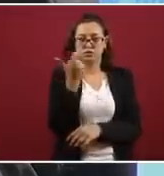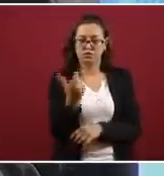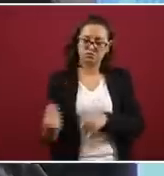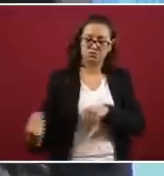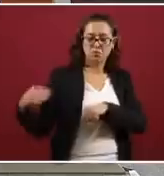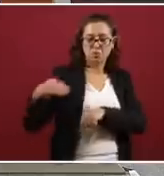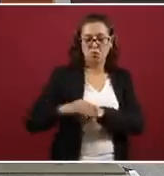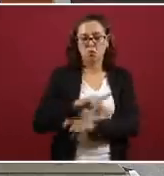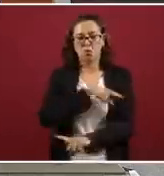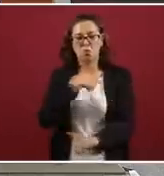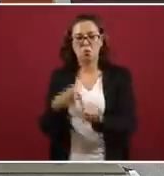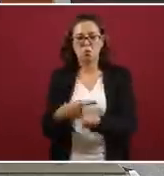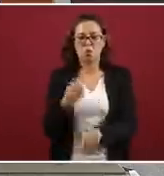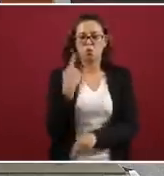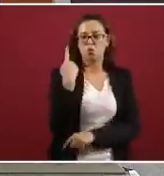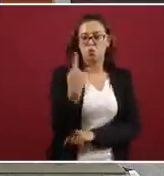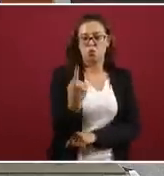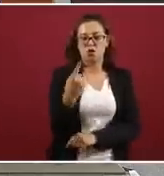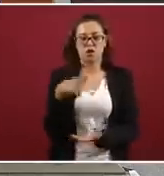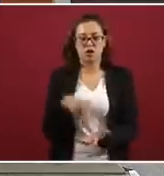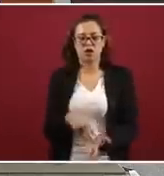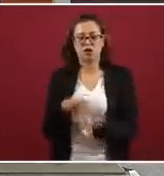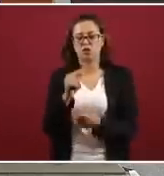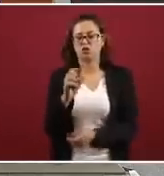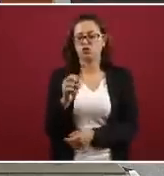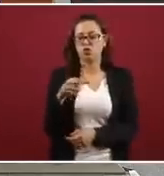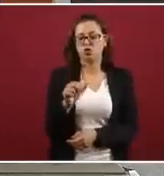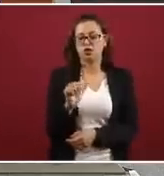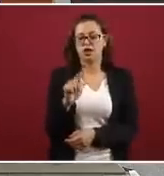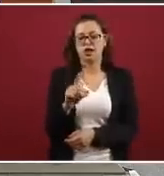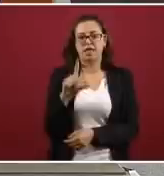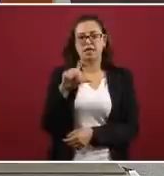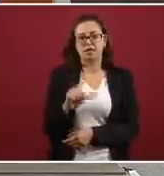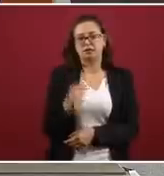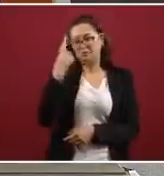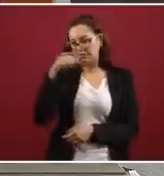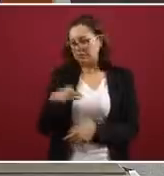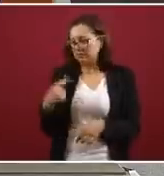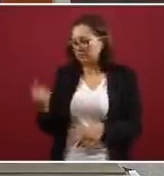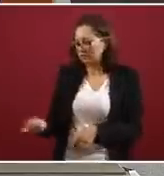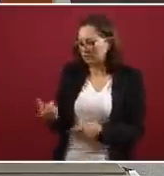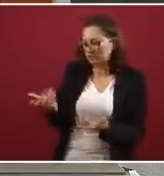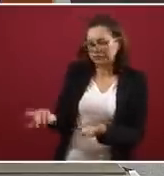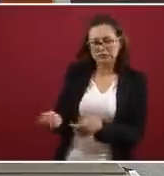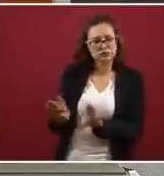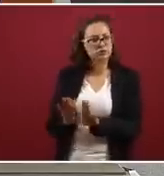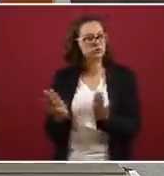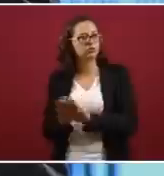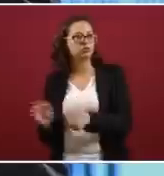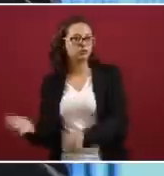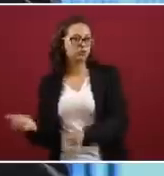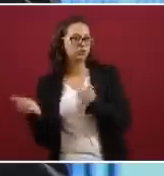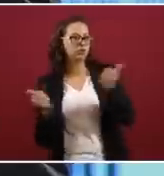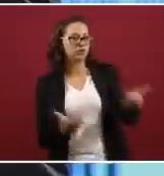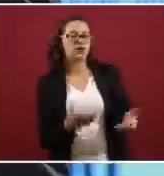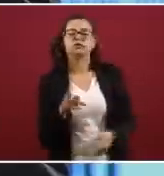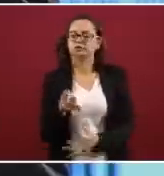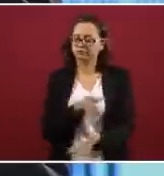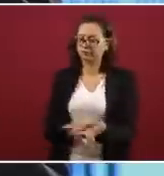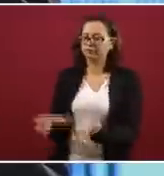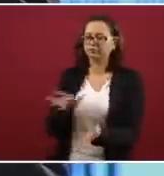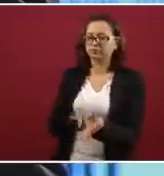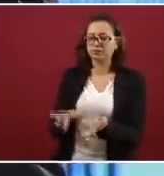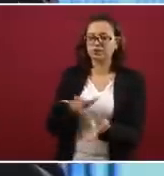tonelada, para que no lo amarren allí en la parcela. Esto quiere decir que nos vende